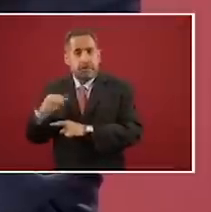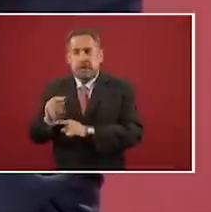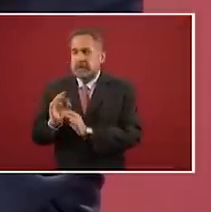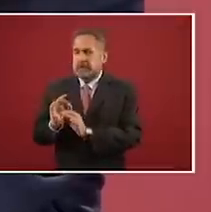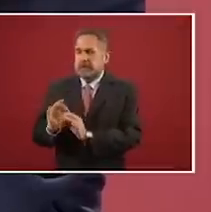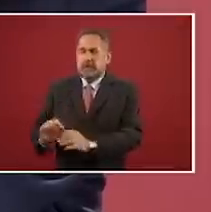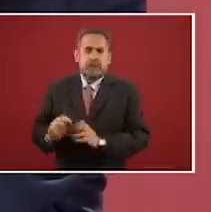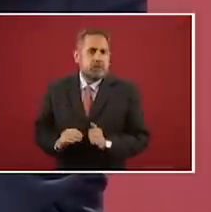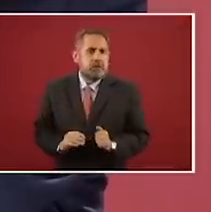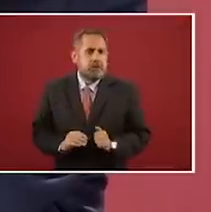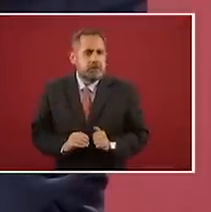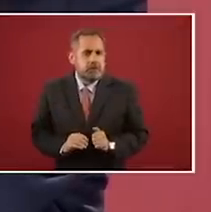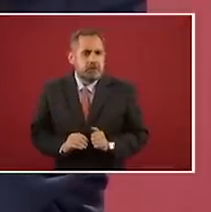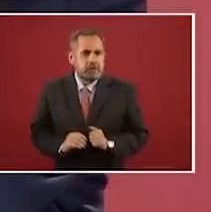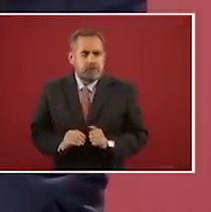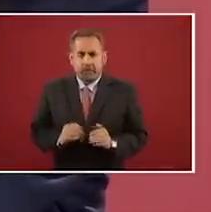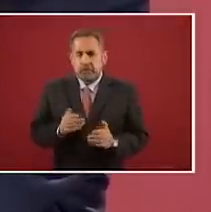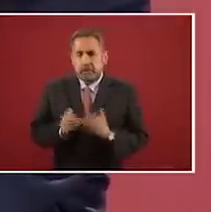Ahora que